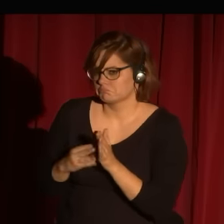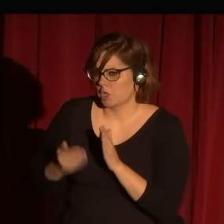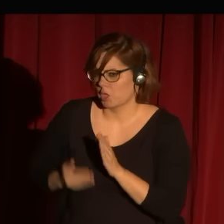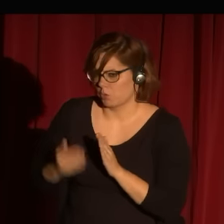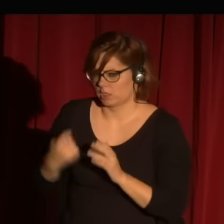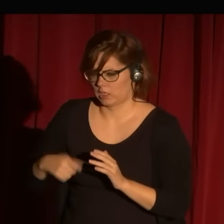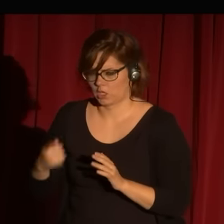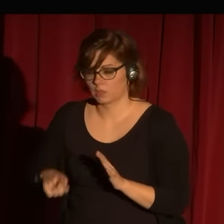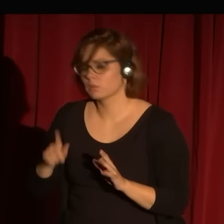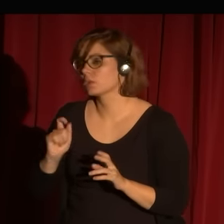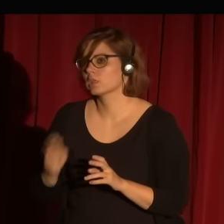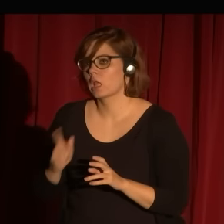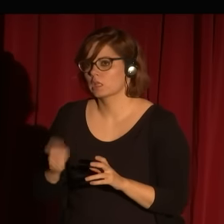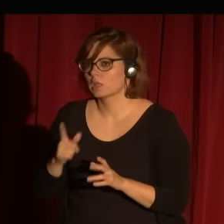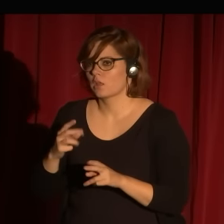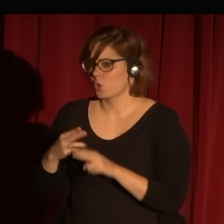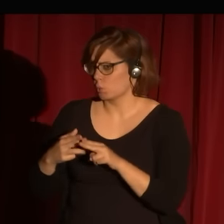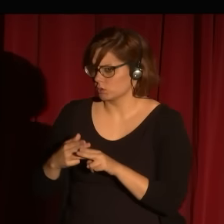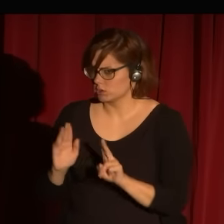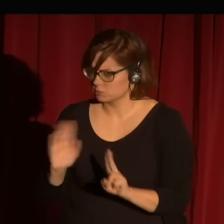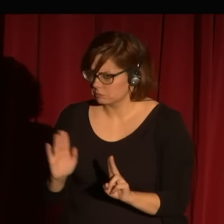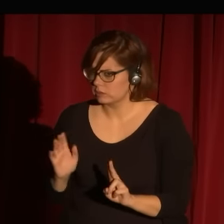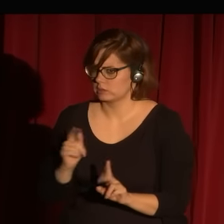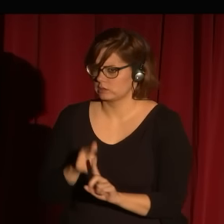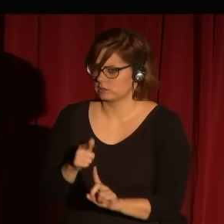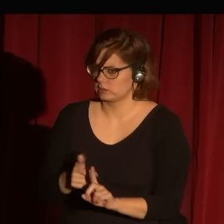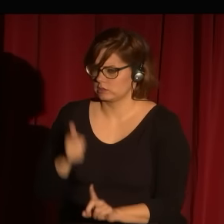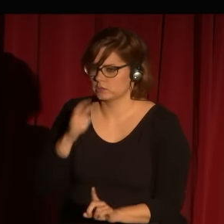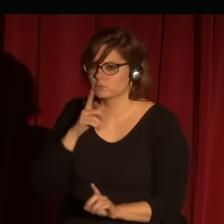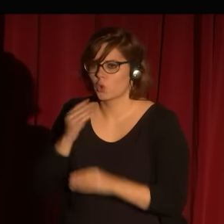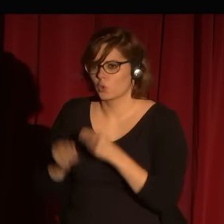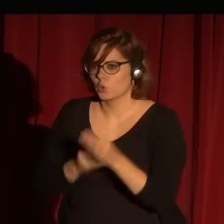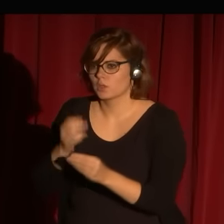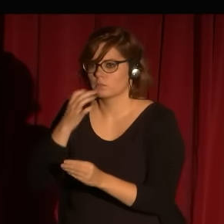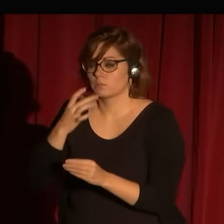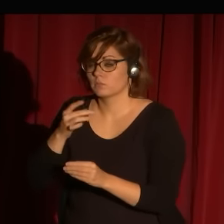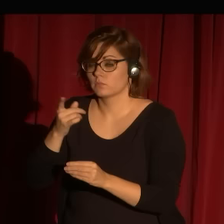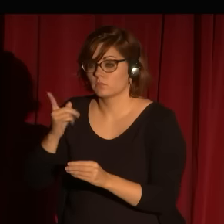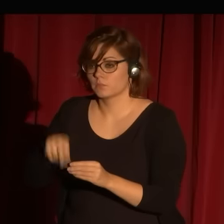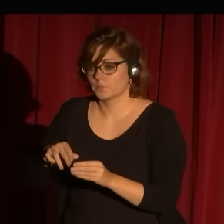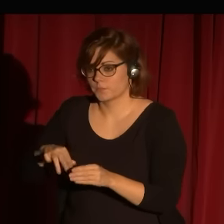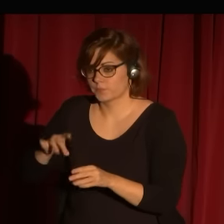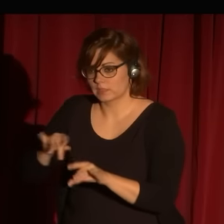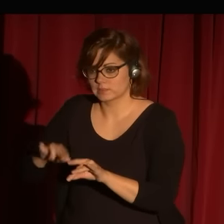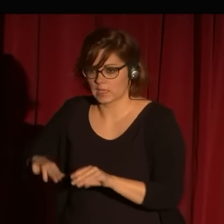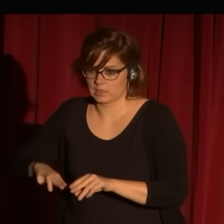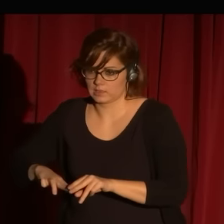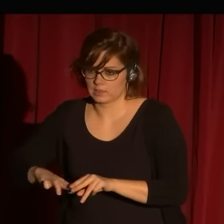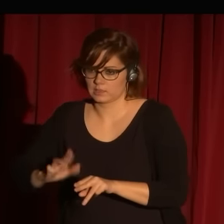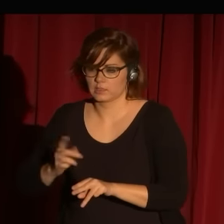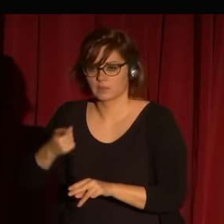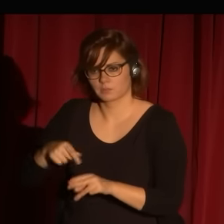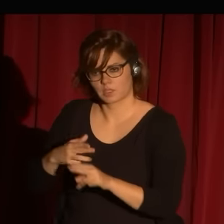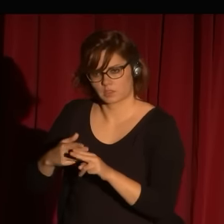cubiertos digo casi siempre solo cuchillos que se usan para servirse la sal utilizando la punta del cuchillo para cortar la